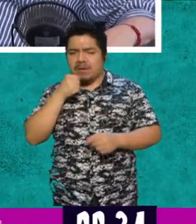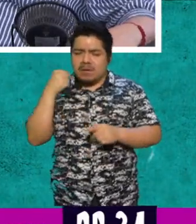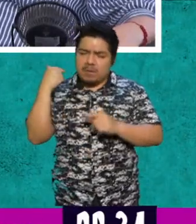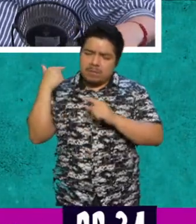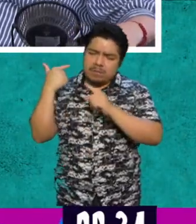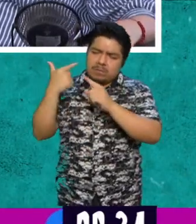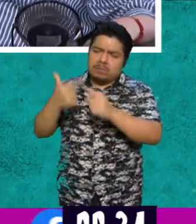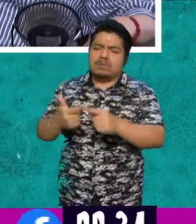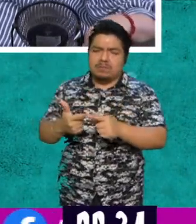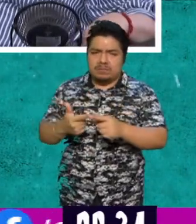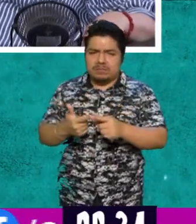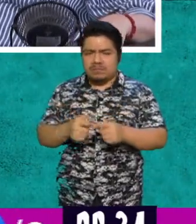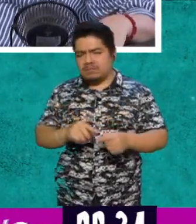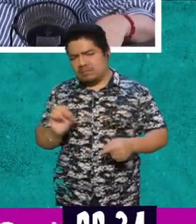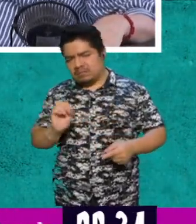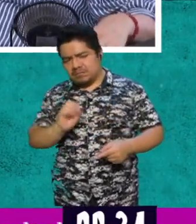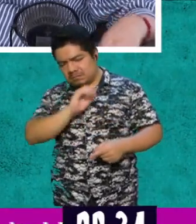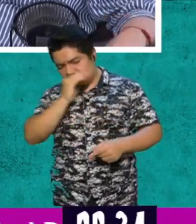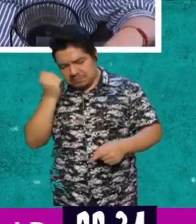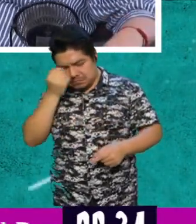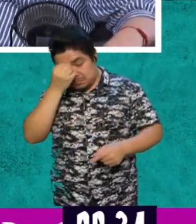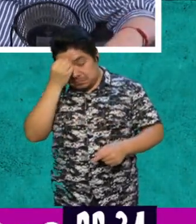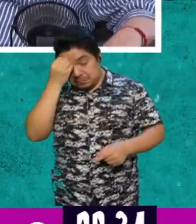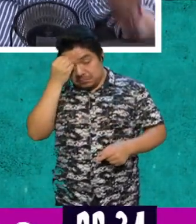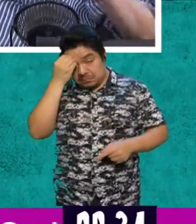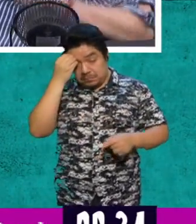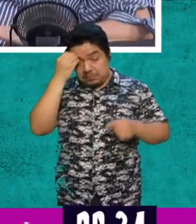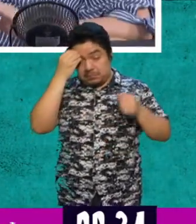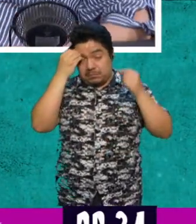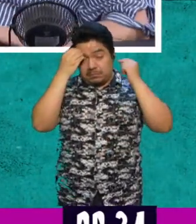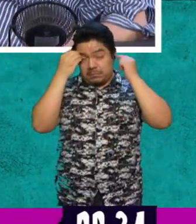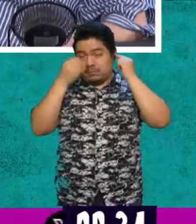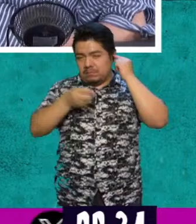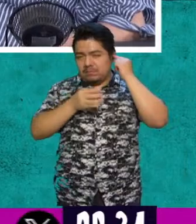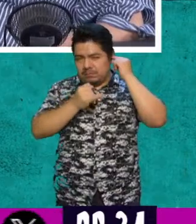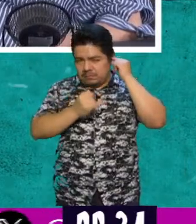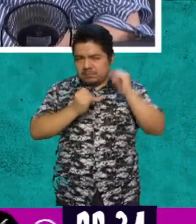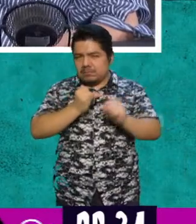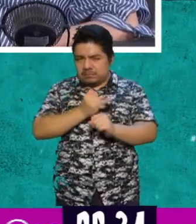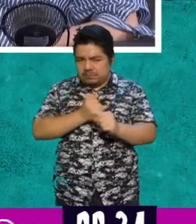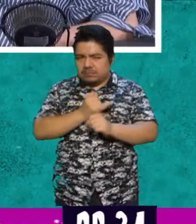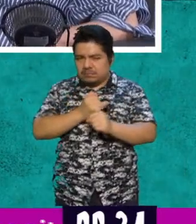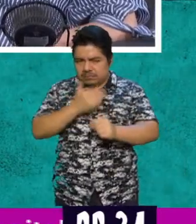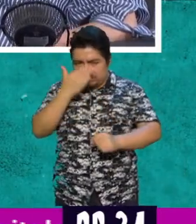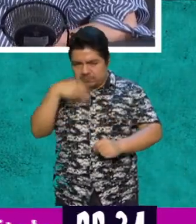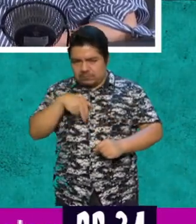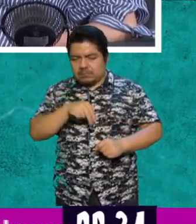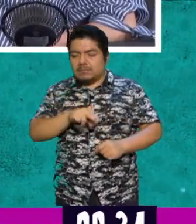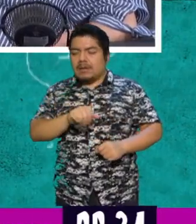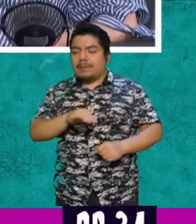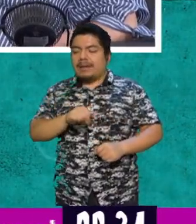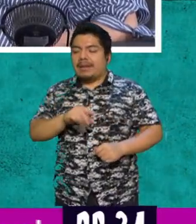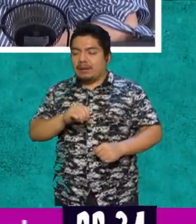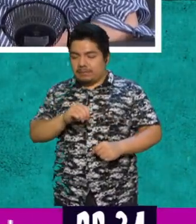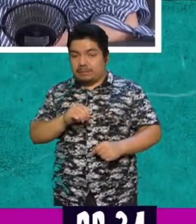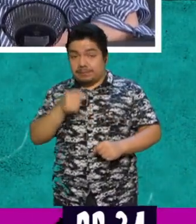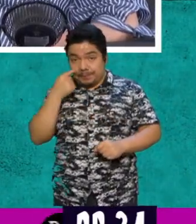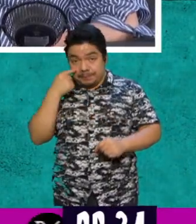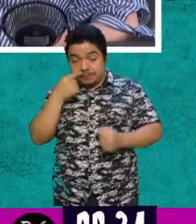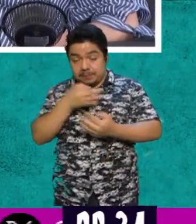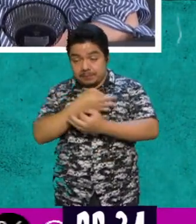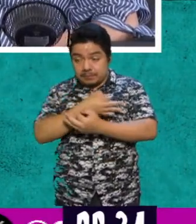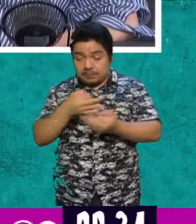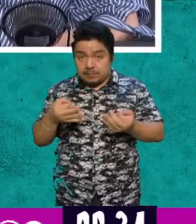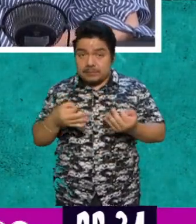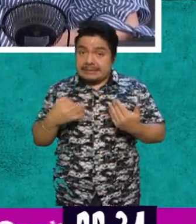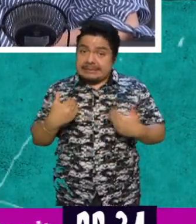de la maestra Fraustro? No lo sé, no lo sé. Del Fraustro. Pero él es de investigador, él es, de Milenio. Sí, y dio a conocer una información